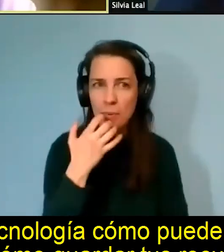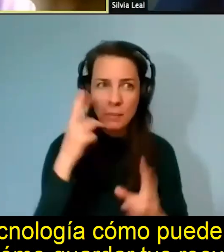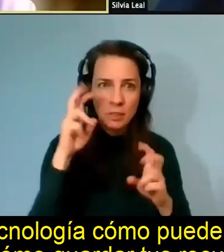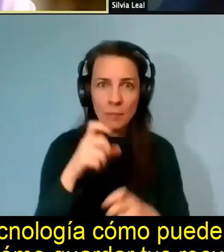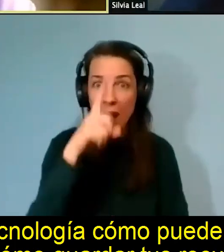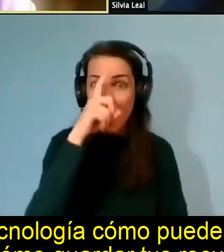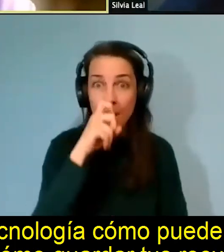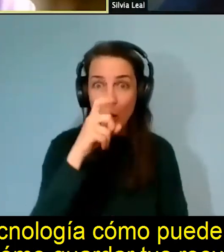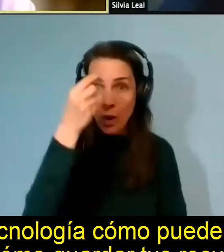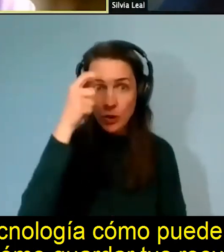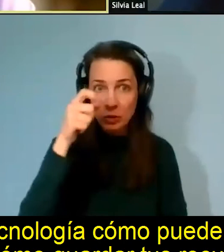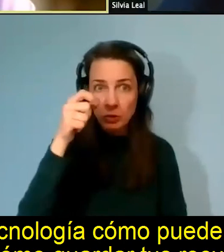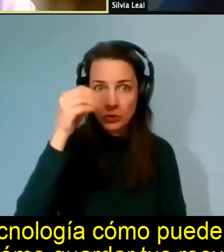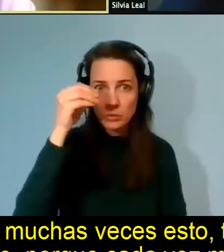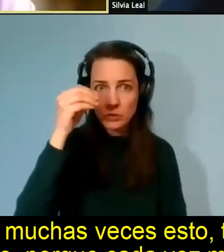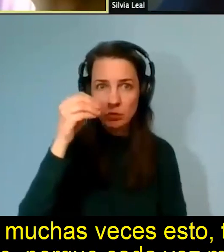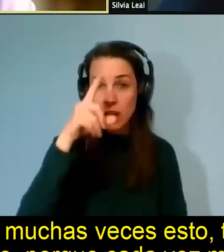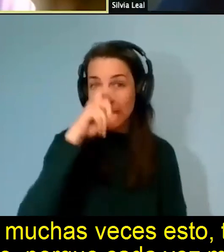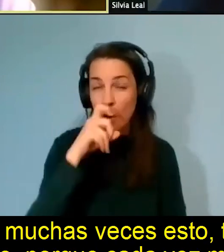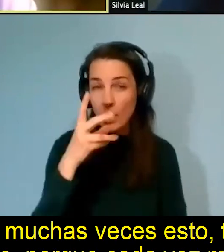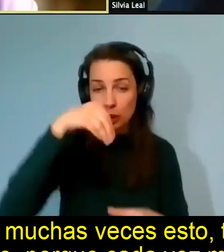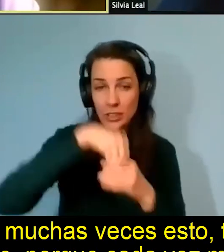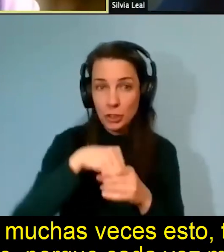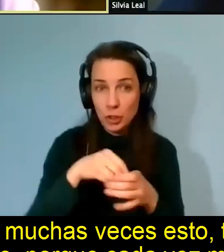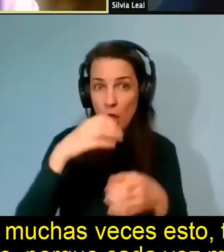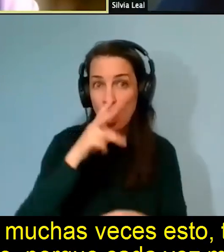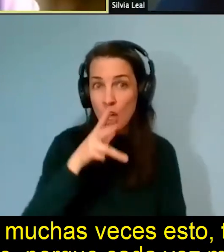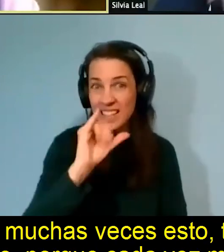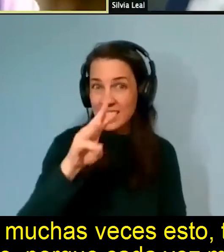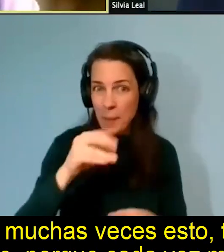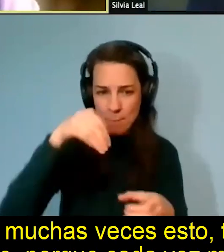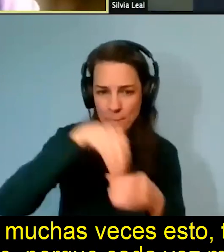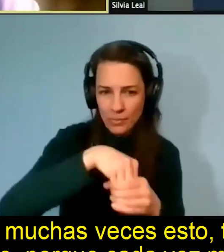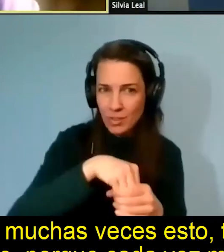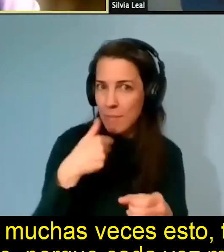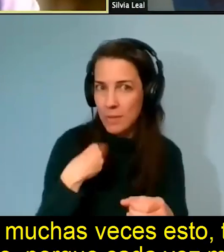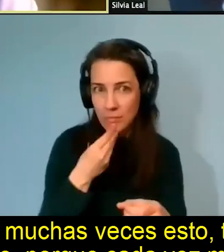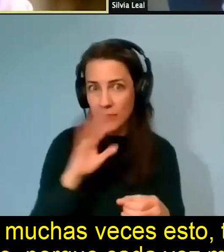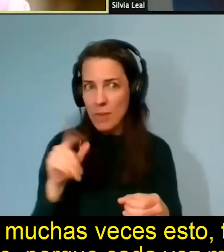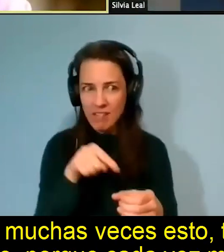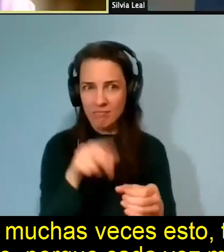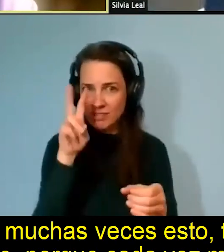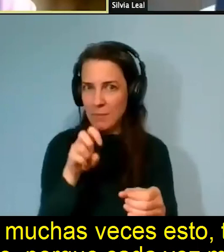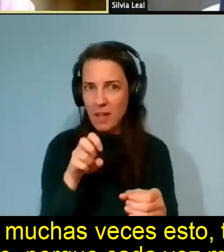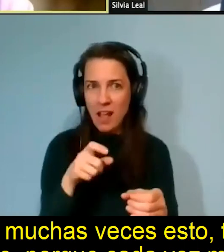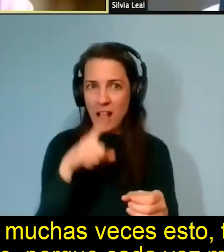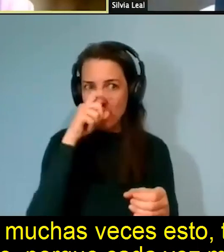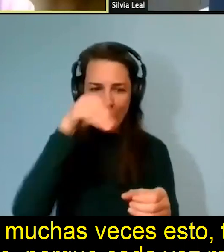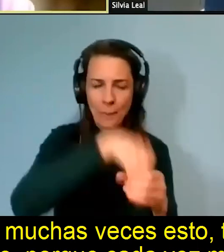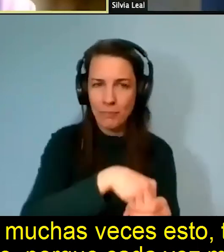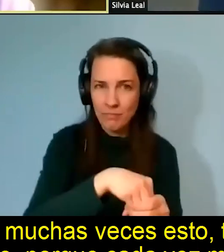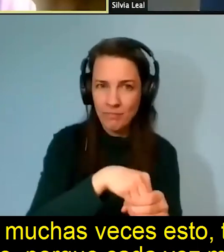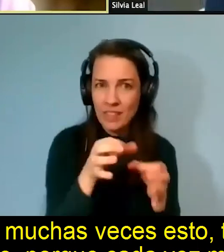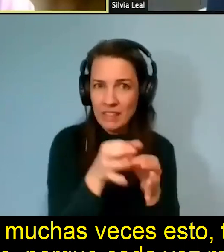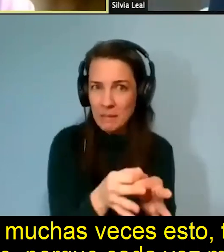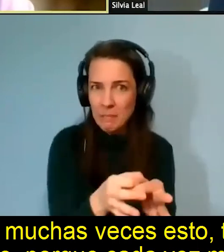tus recuerdos en un chip. A mí me vendría fenomenal muchas veces esto, ¿no? Tener el recuerdo en el chip,